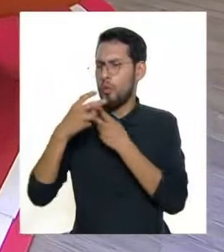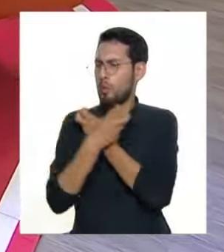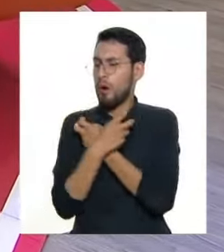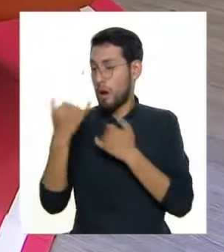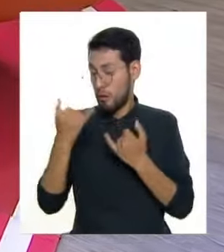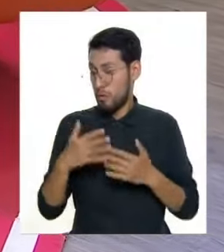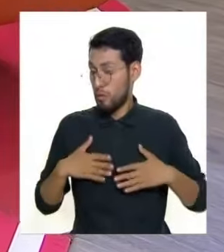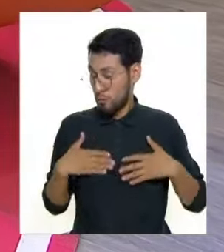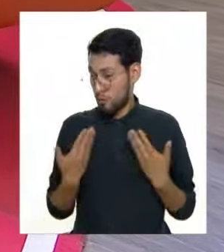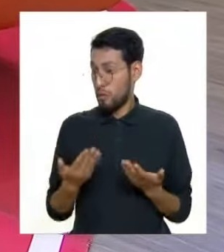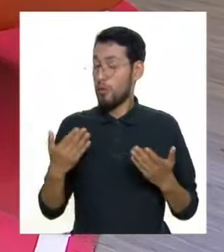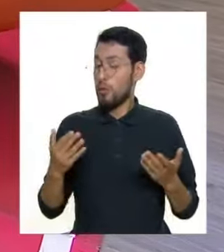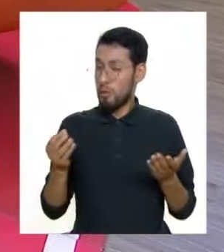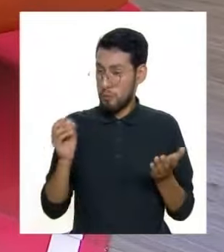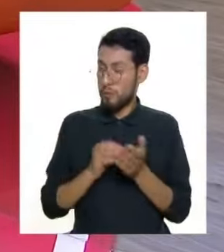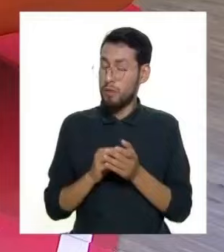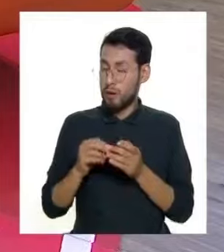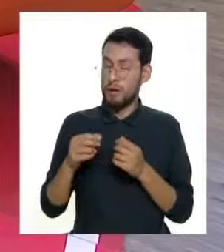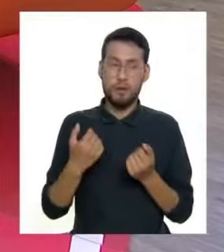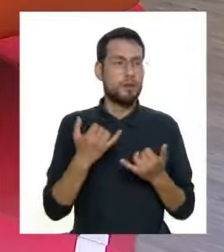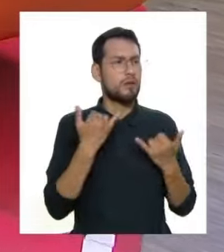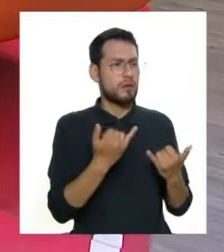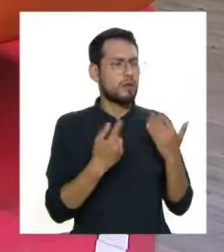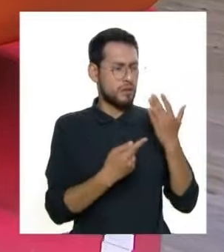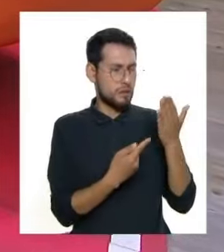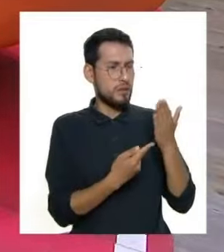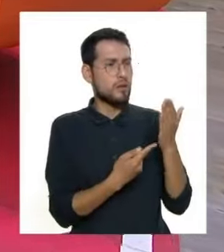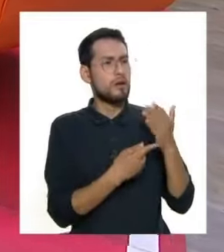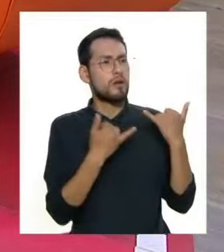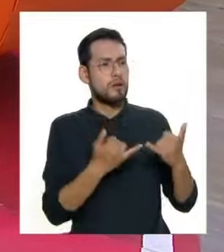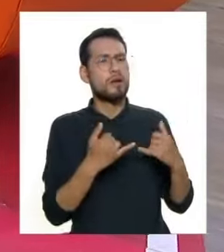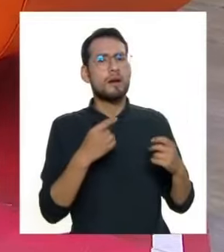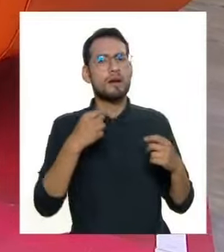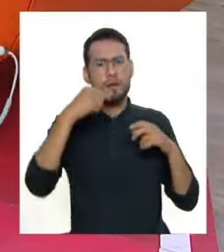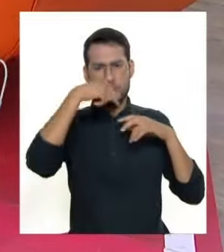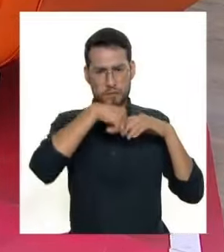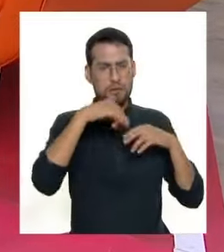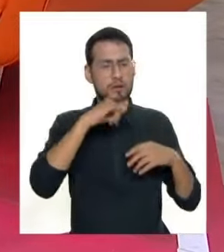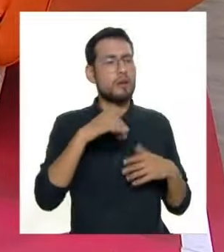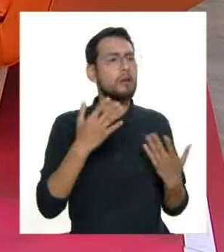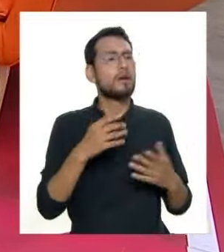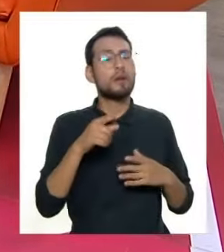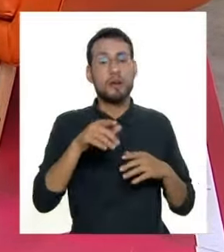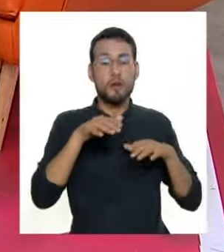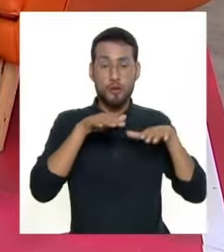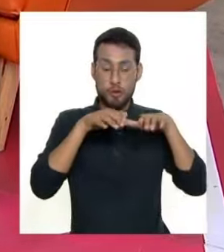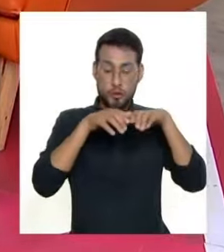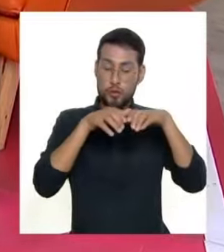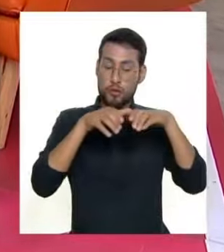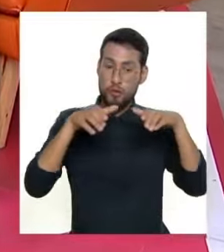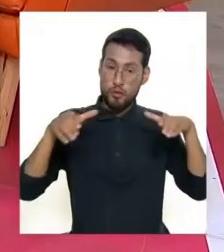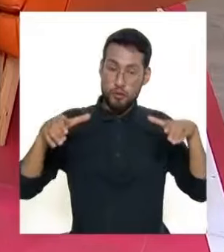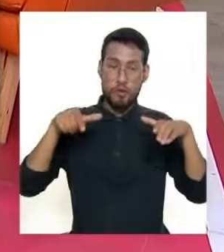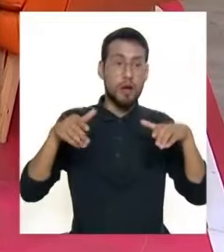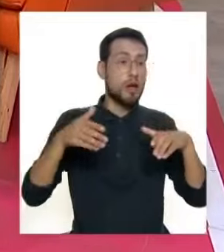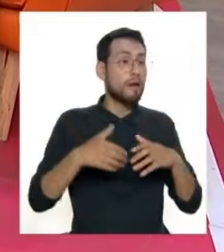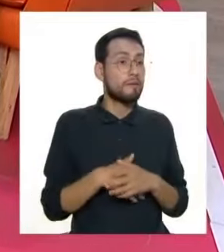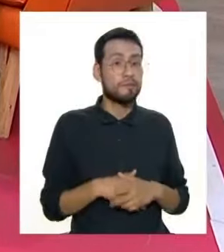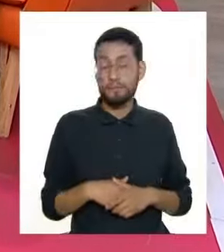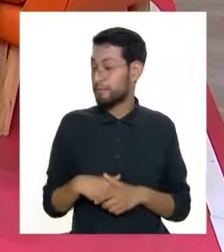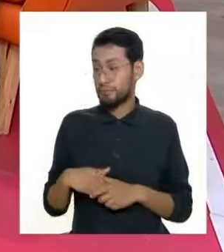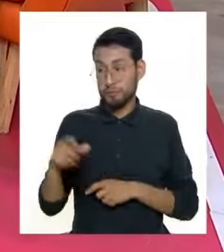se pueden hacer cosas más... Sí, sí, por supuesto. La tecnología ha llegado a los implantes dentales también, sobre todo a la superficie. Uh-huh. Y antes...